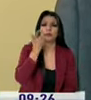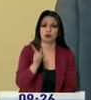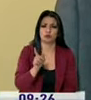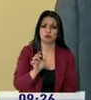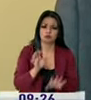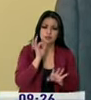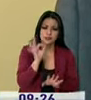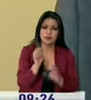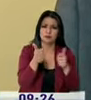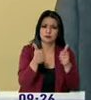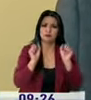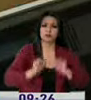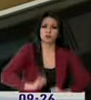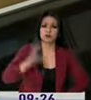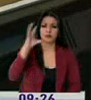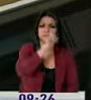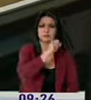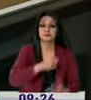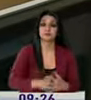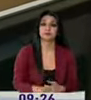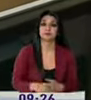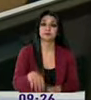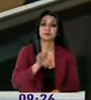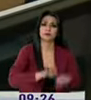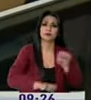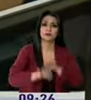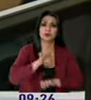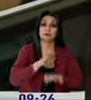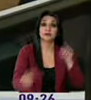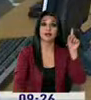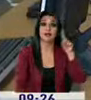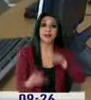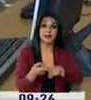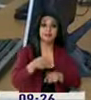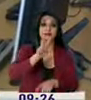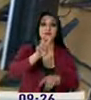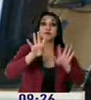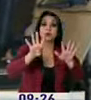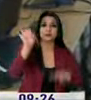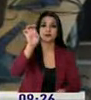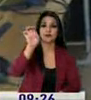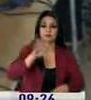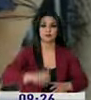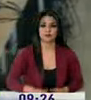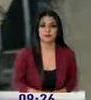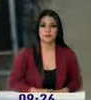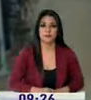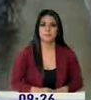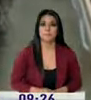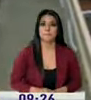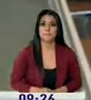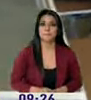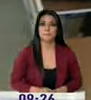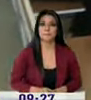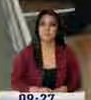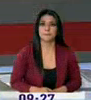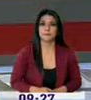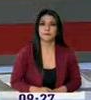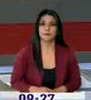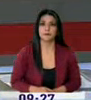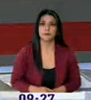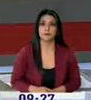prueba sea exitosa. La evaluación se llevará a cabo hasta el 29 de enero. En Quito informó Andrea